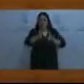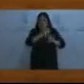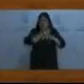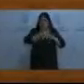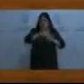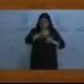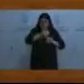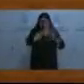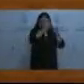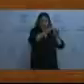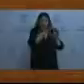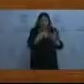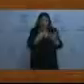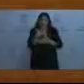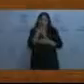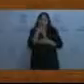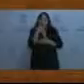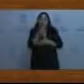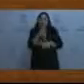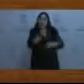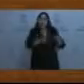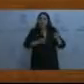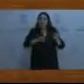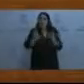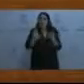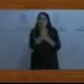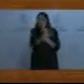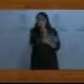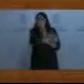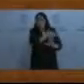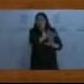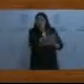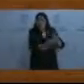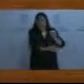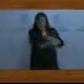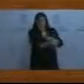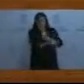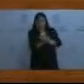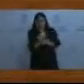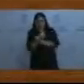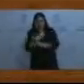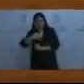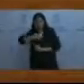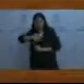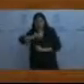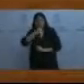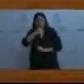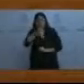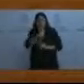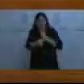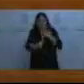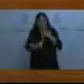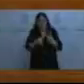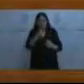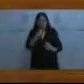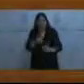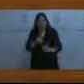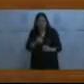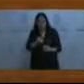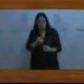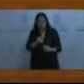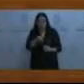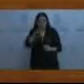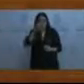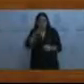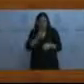usted o por la prensa misma, todos los problemas que han ido apareciendo y que le hemos ido sacando aquí en pleno, puesto de manifiesto